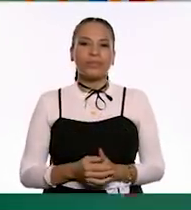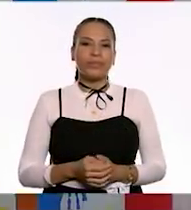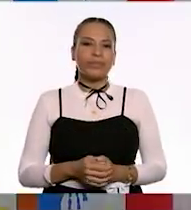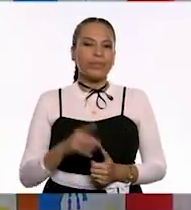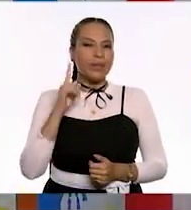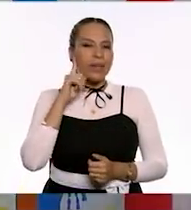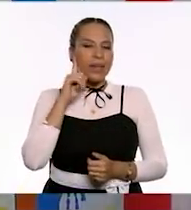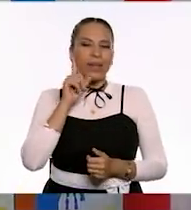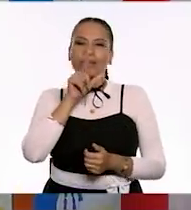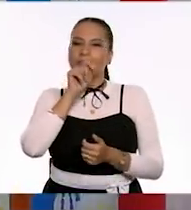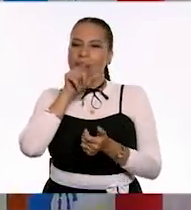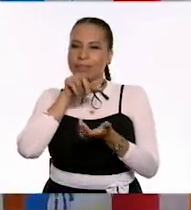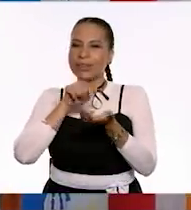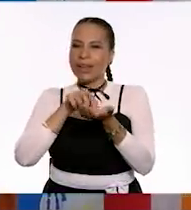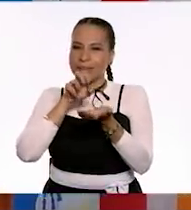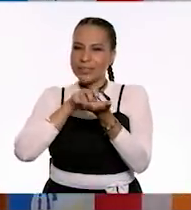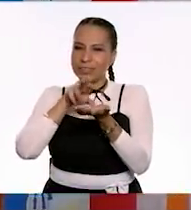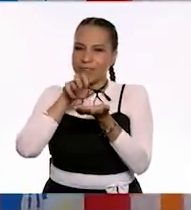Chiquitos.